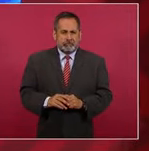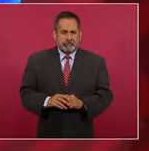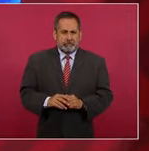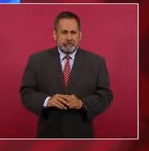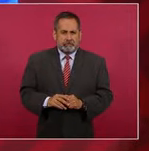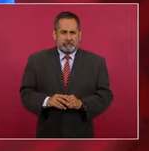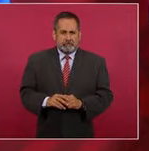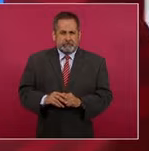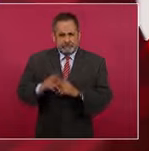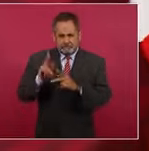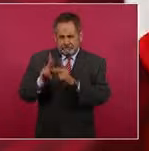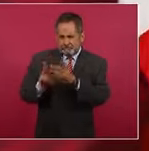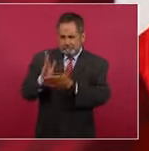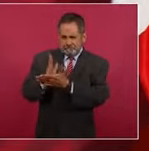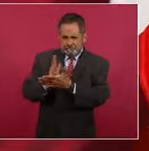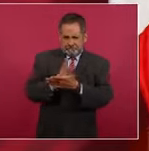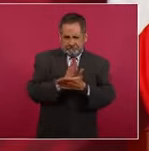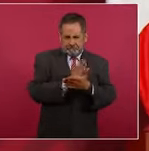Y lo dividimos.